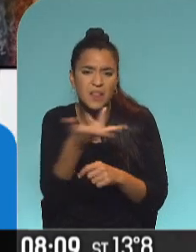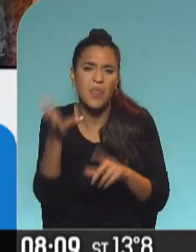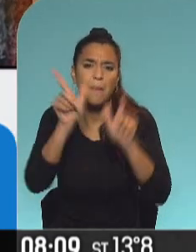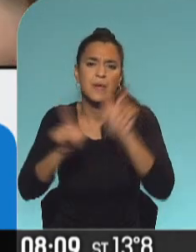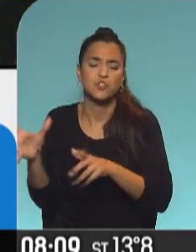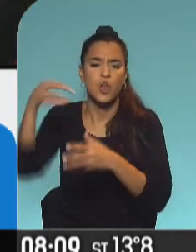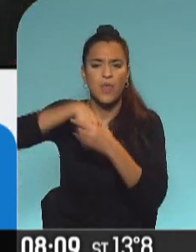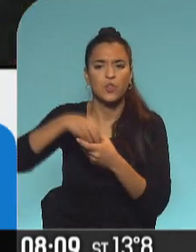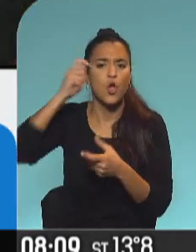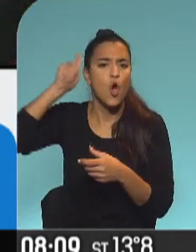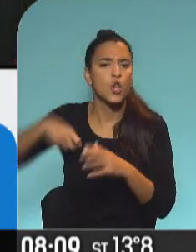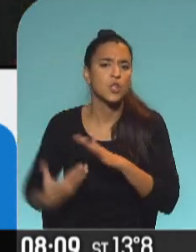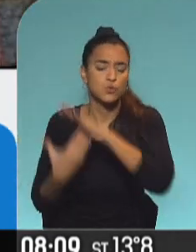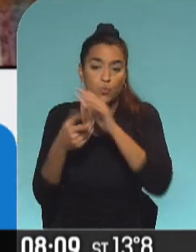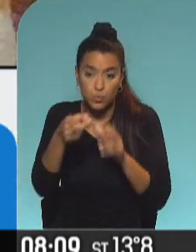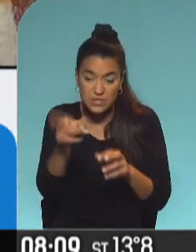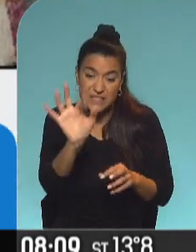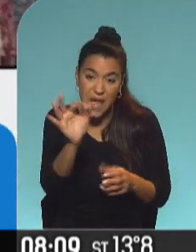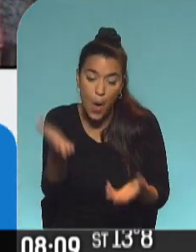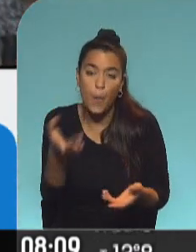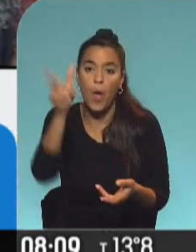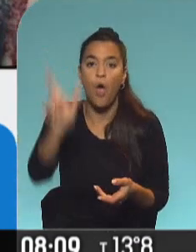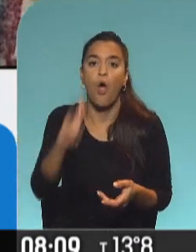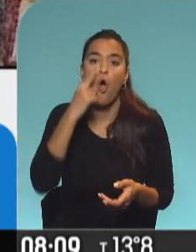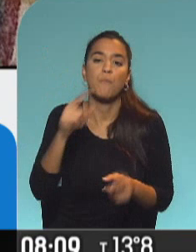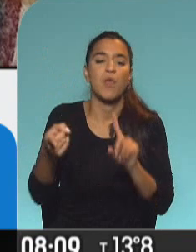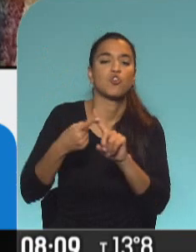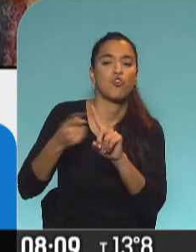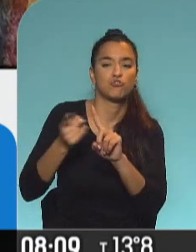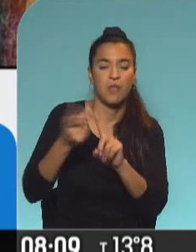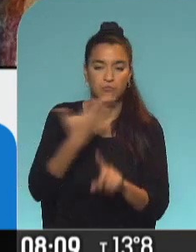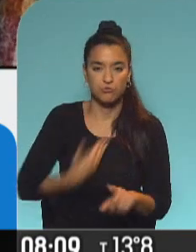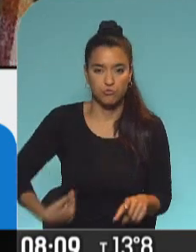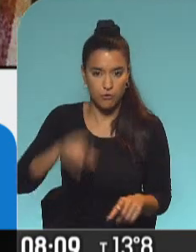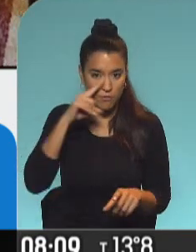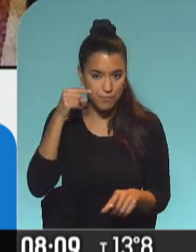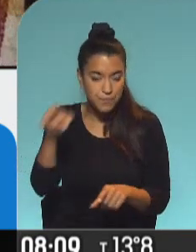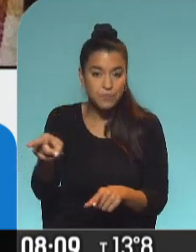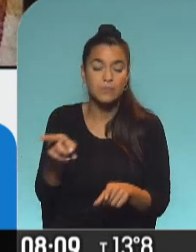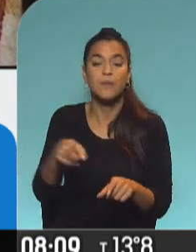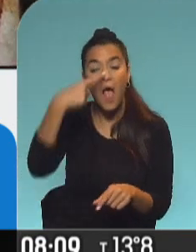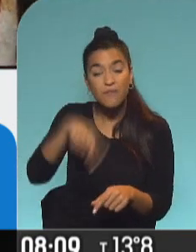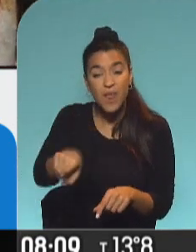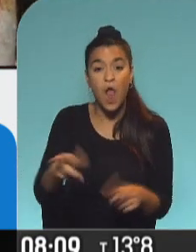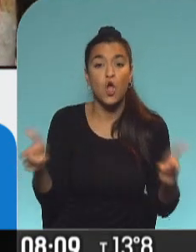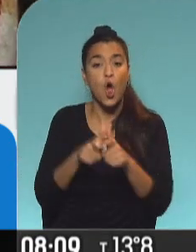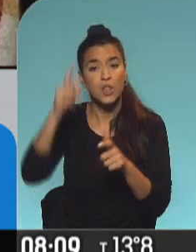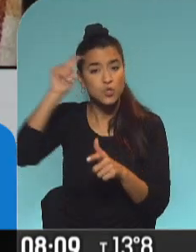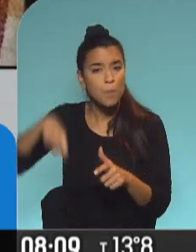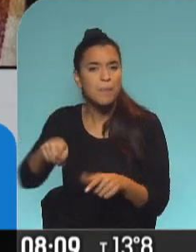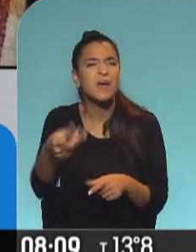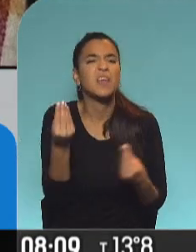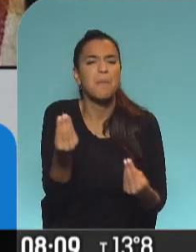de la Corte Suprema. Usted, como hombre que, reiteramos, suele estar muy cerca de Alberto Fernández. Finalmente, con la Corte Suprema, ¿qué es lo